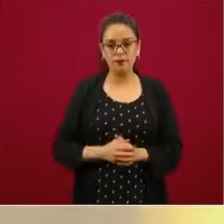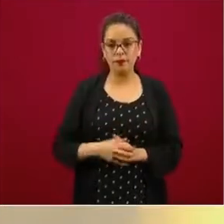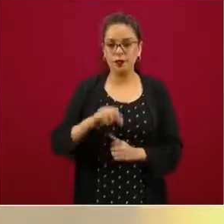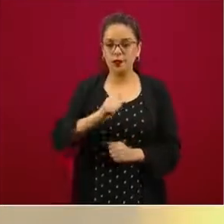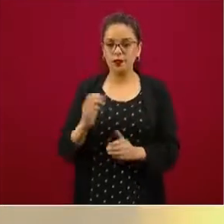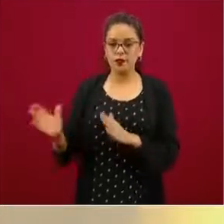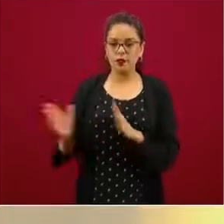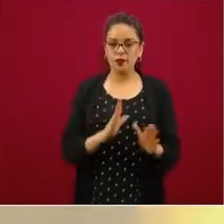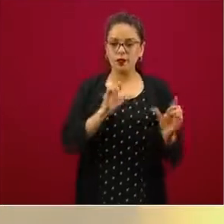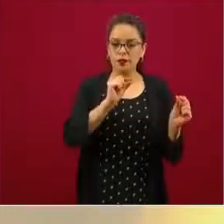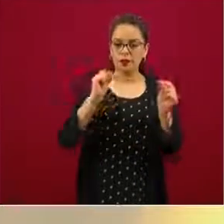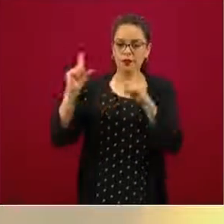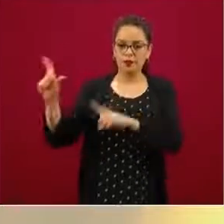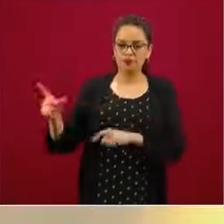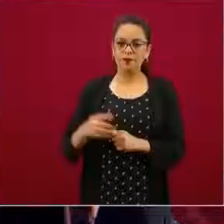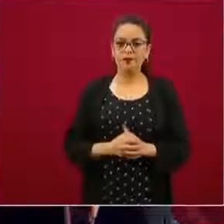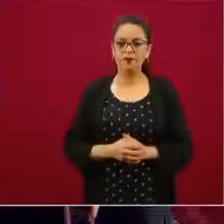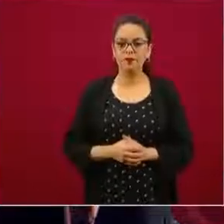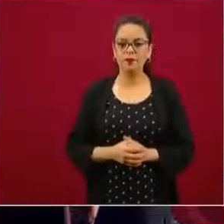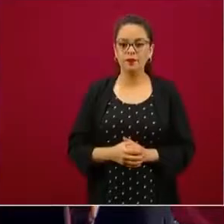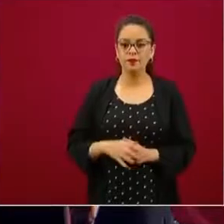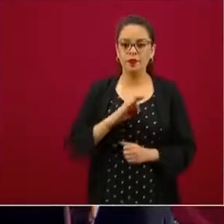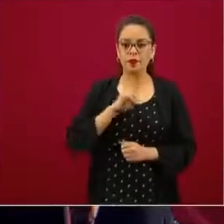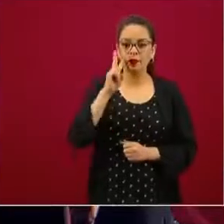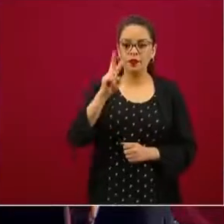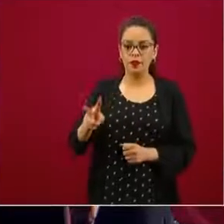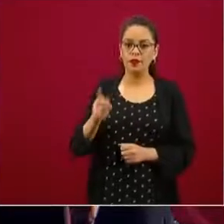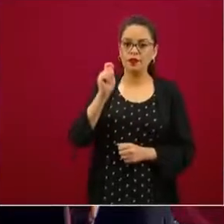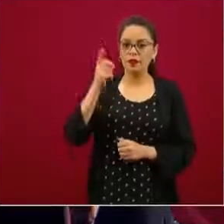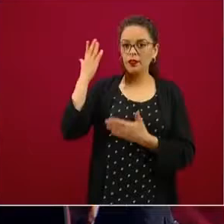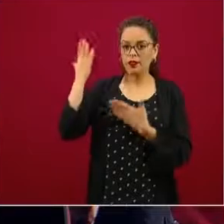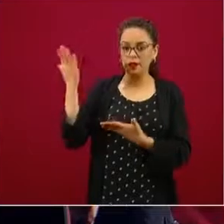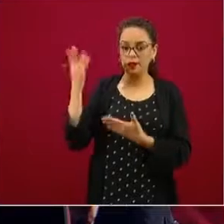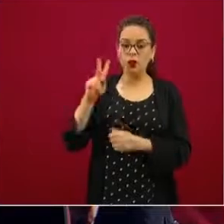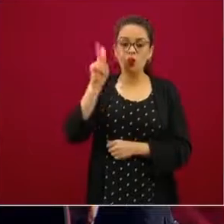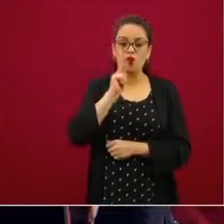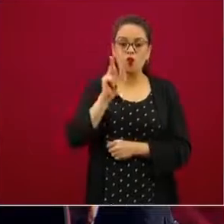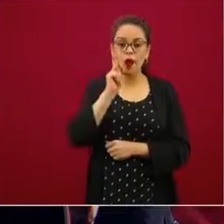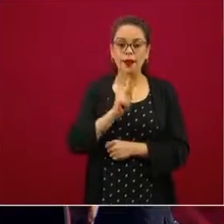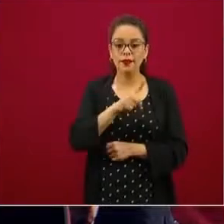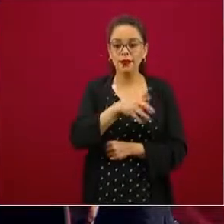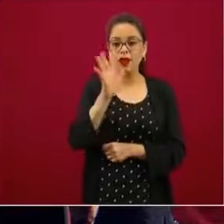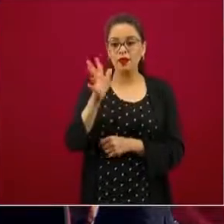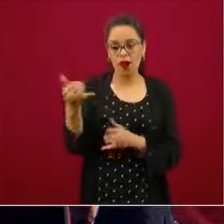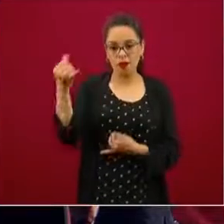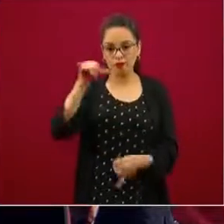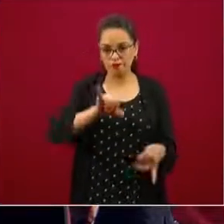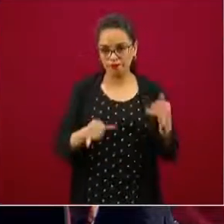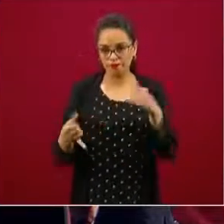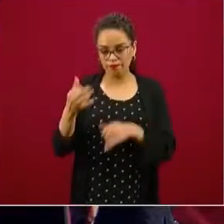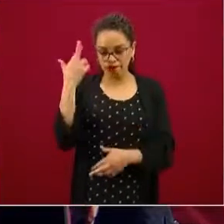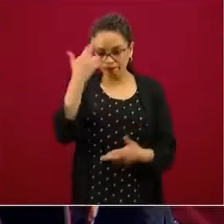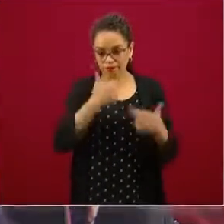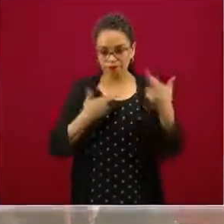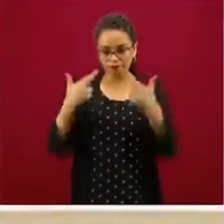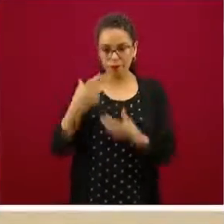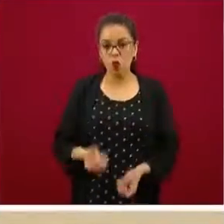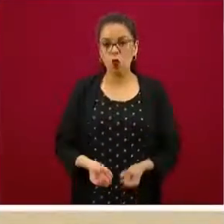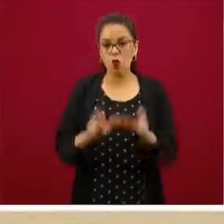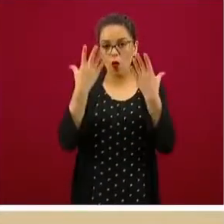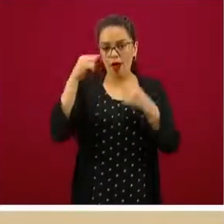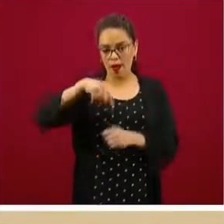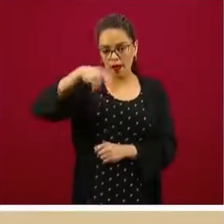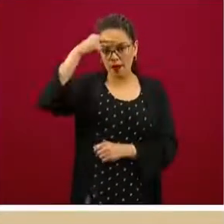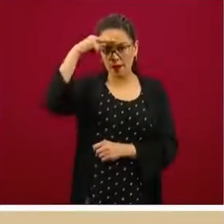Y esto que presentamos todas las semanas es el informe de muestras procesadas. Esto es de interés público, cuántas muestras se procesan en